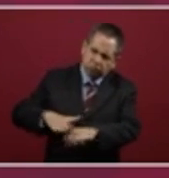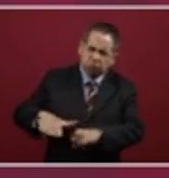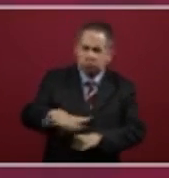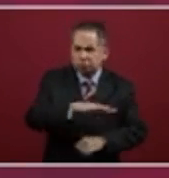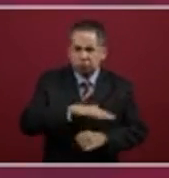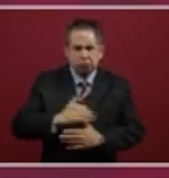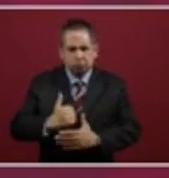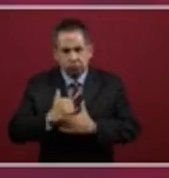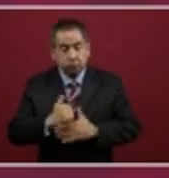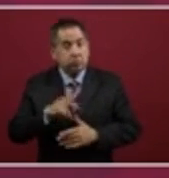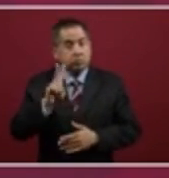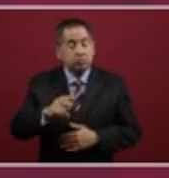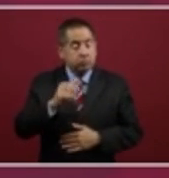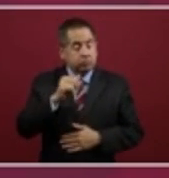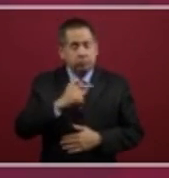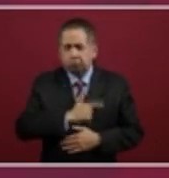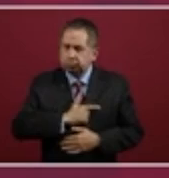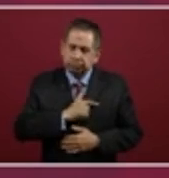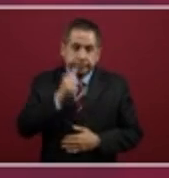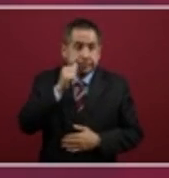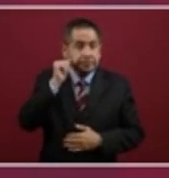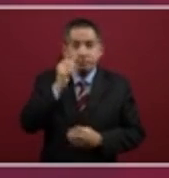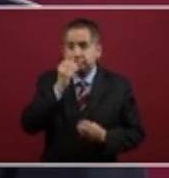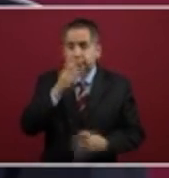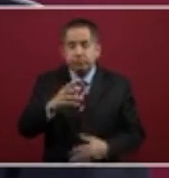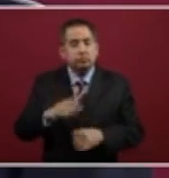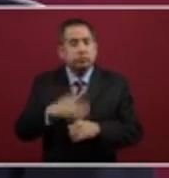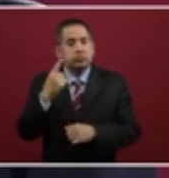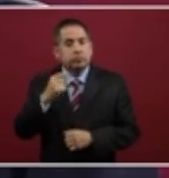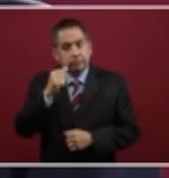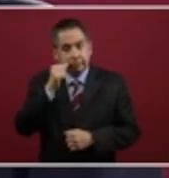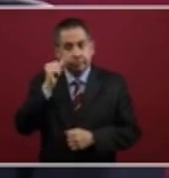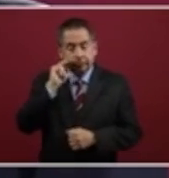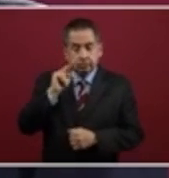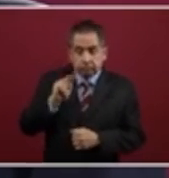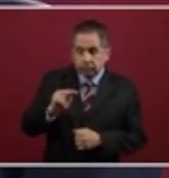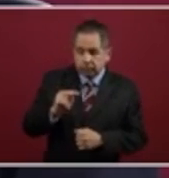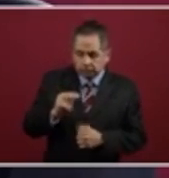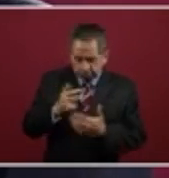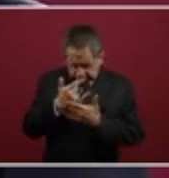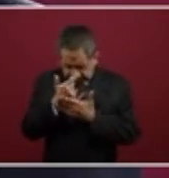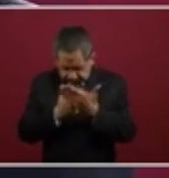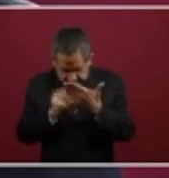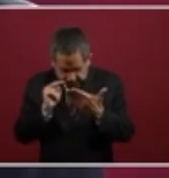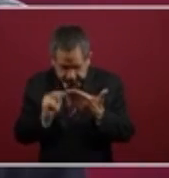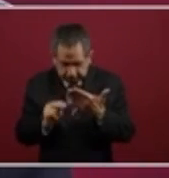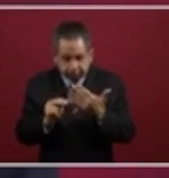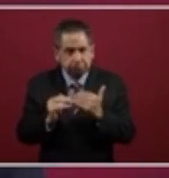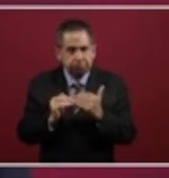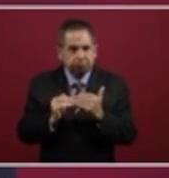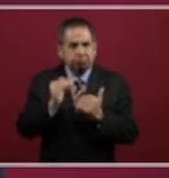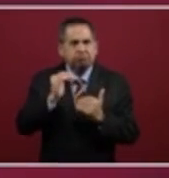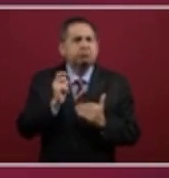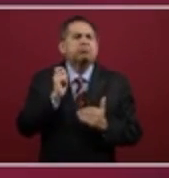A mí me dio mucho gusto ayer porque aumentó el número